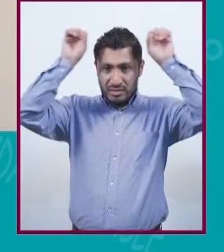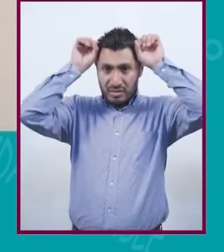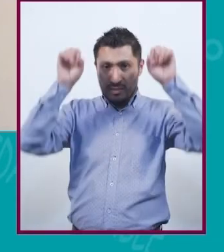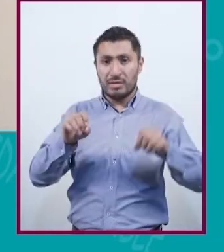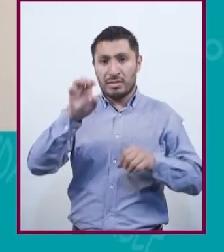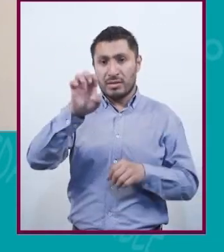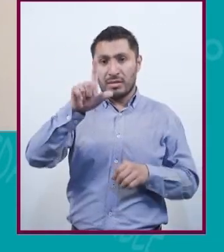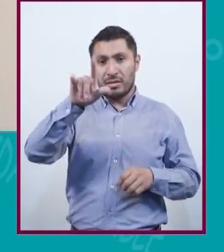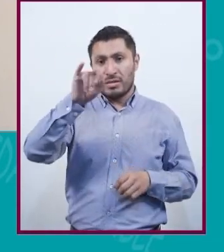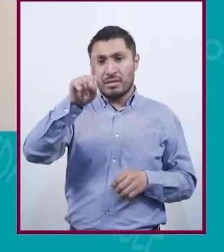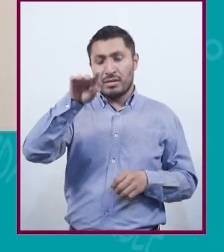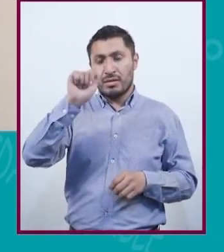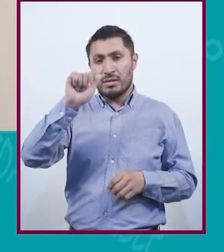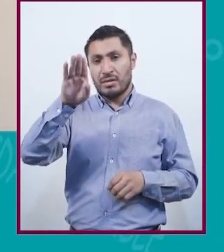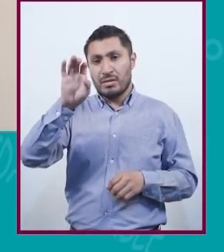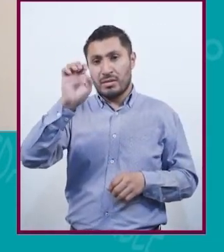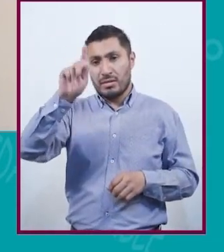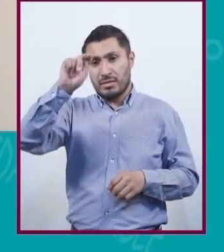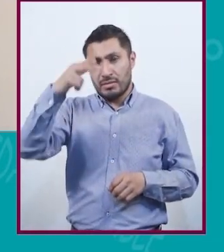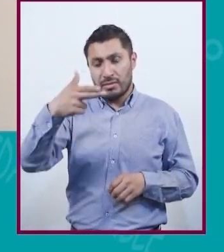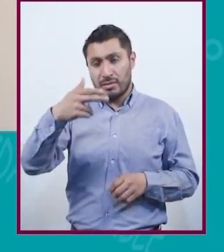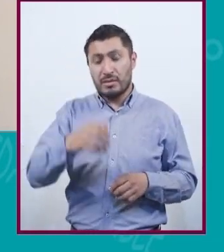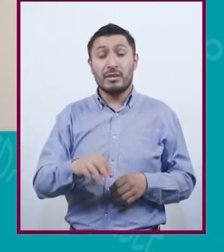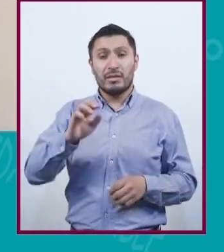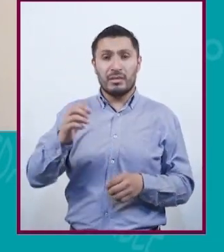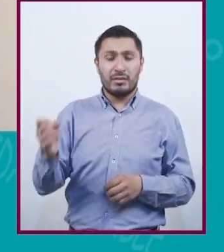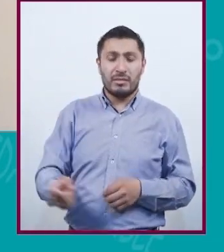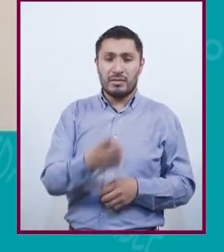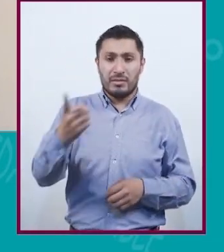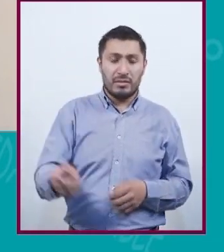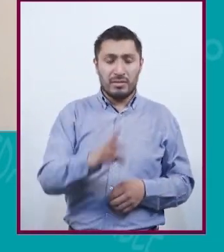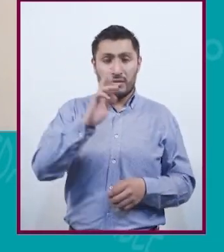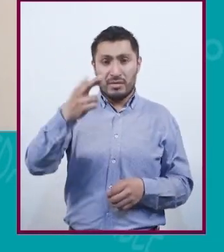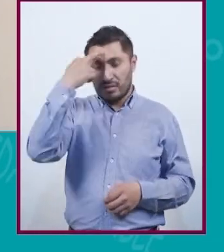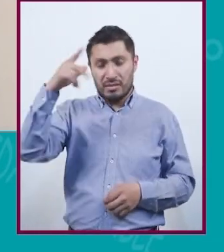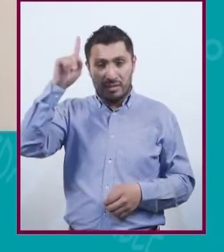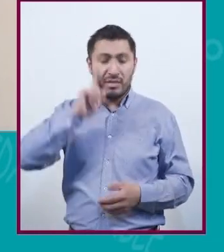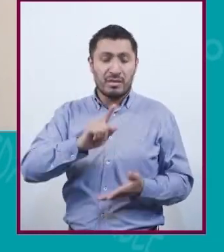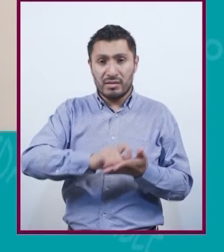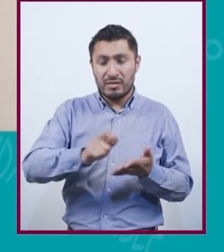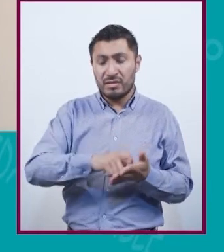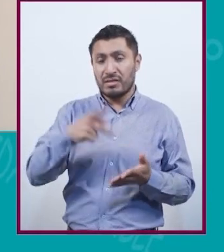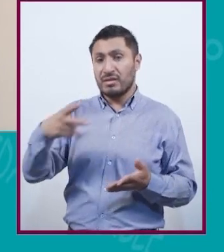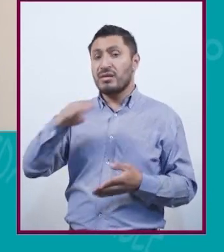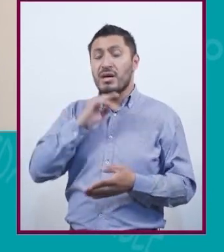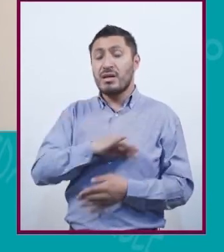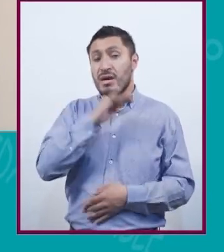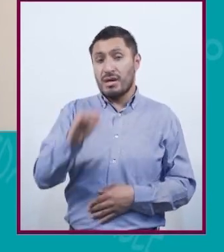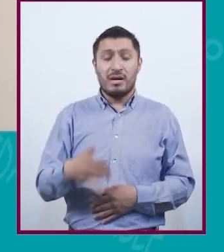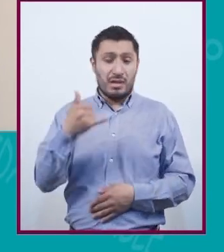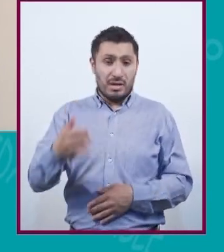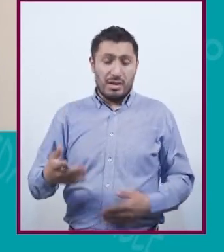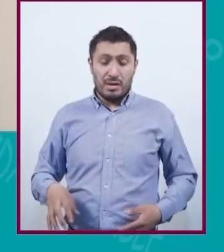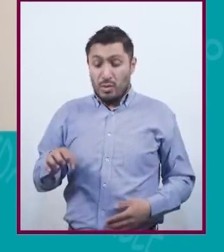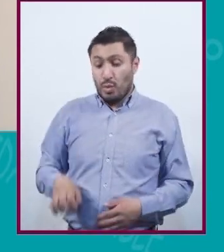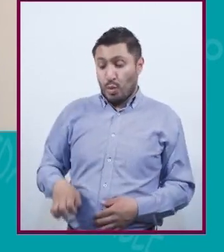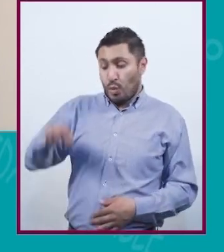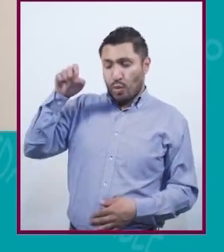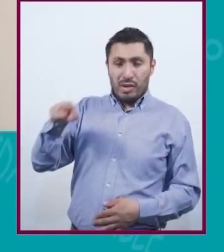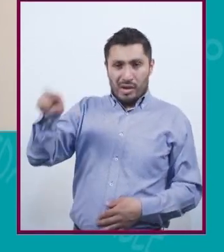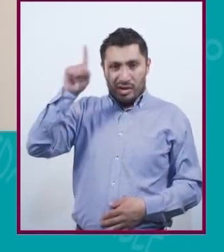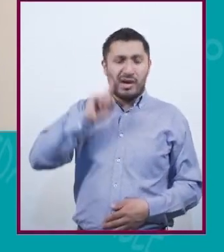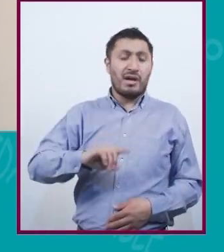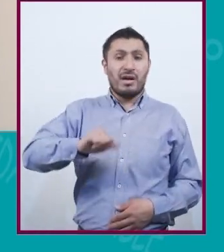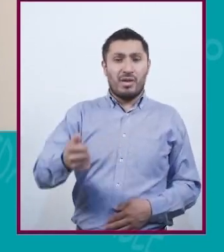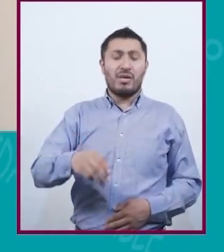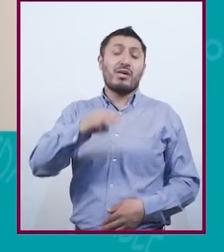de Frankenstein, Elizabeth Lavenza, cuyo destino recuerdan al de nuestra autora con la muerte de su madre y la